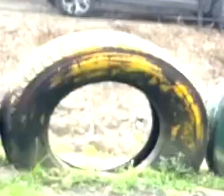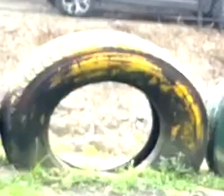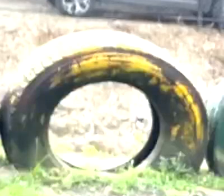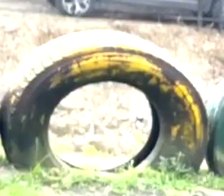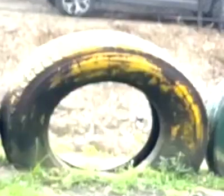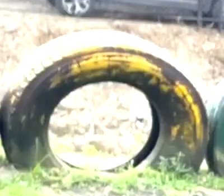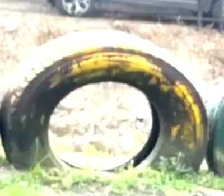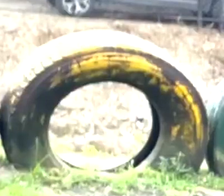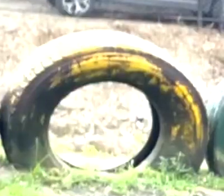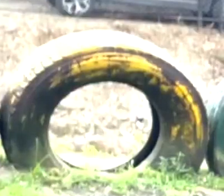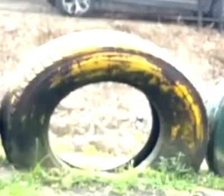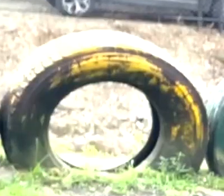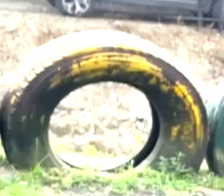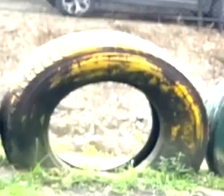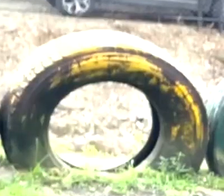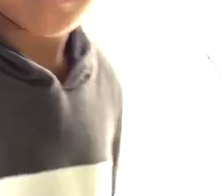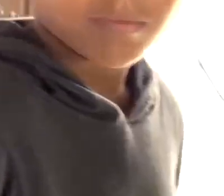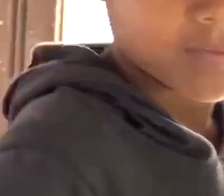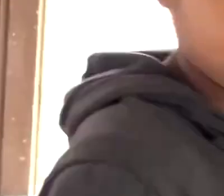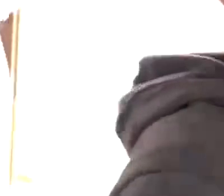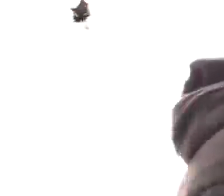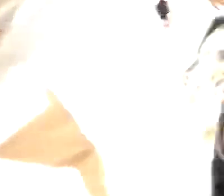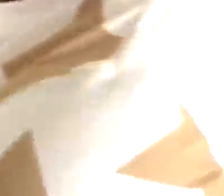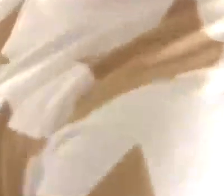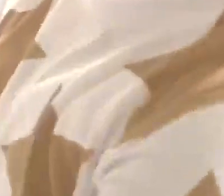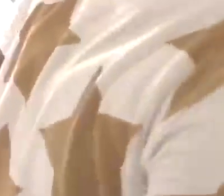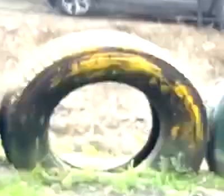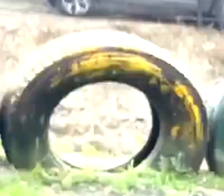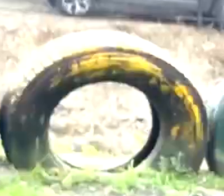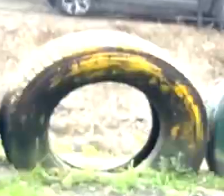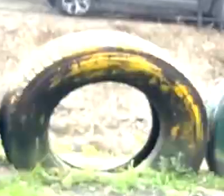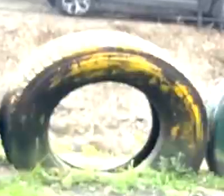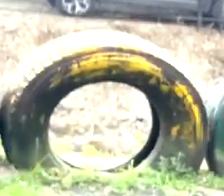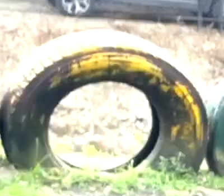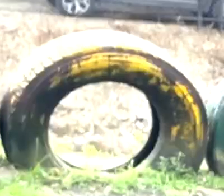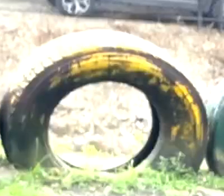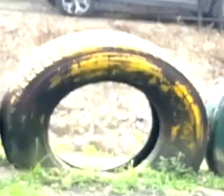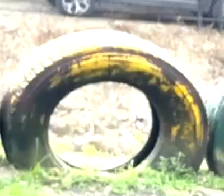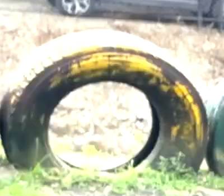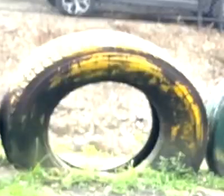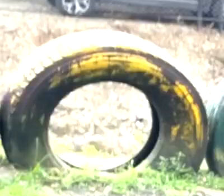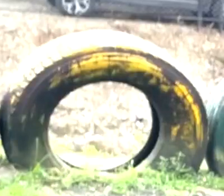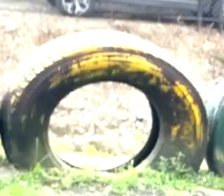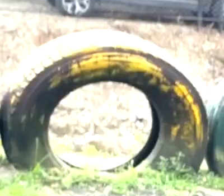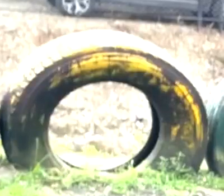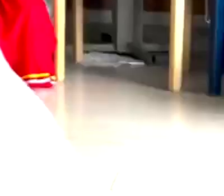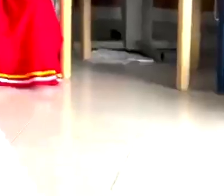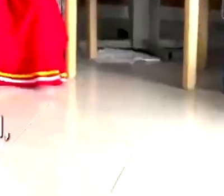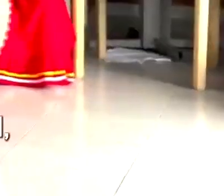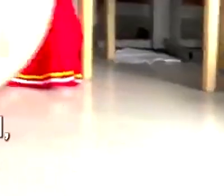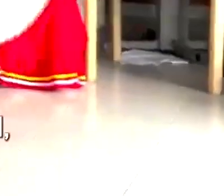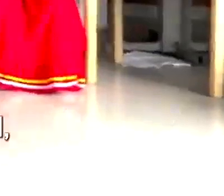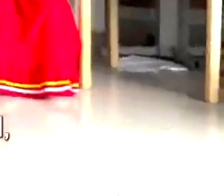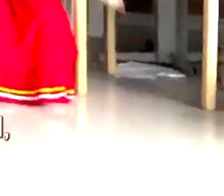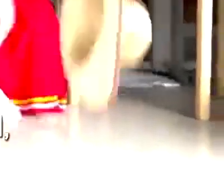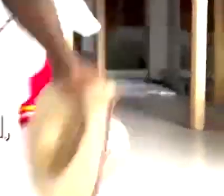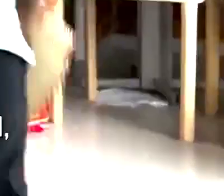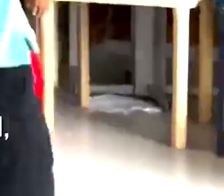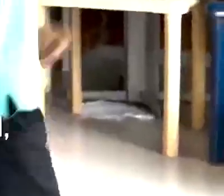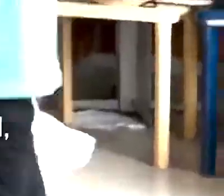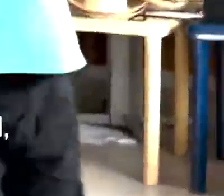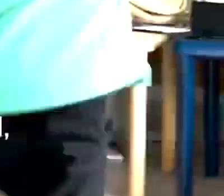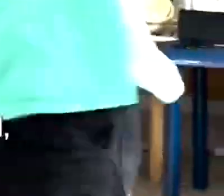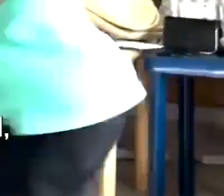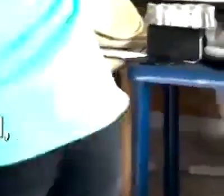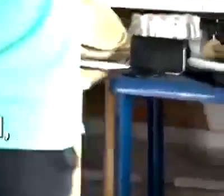Cuando quedamos nos alegramos muchísimo porque, claro, a veces es muy complicado por conseguir los recursos. Nosotros tenemos todas las ganas, pero cuando no tienes con